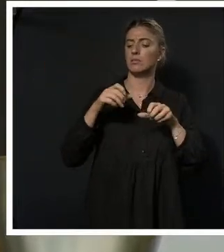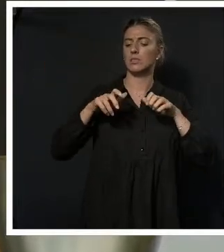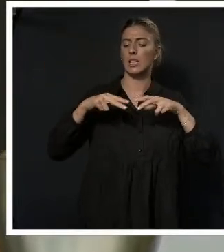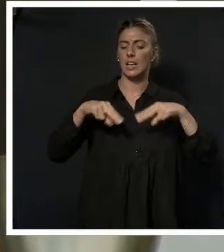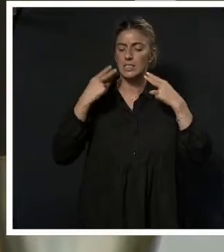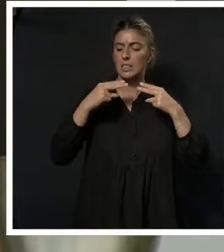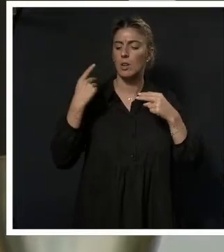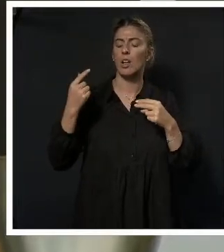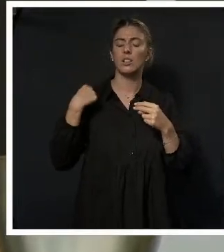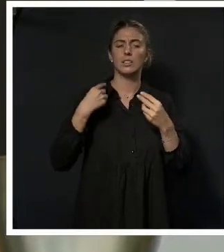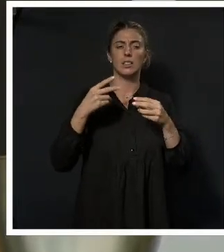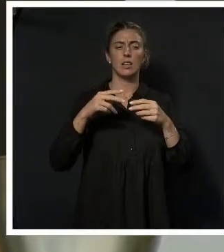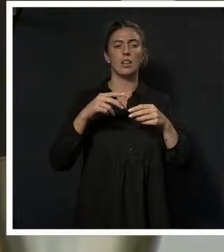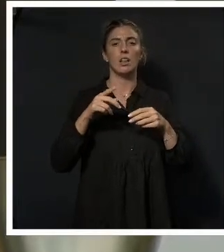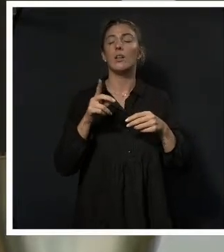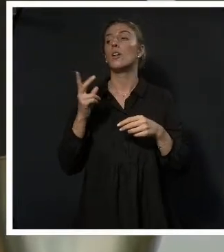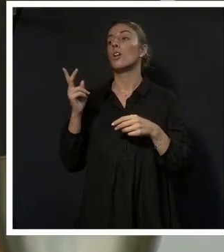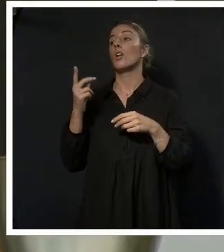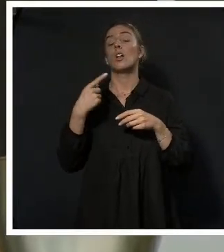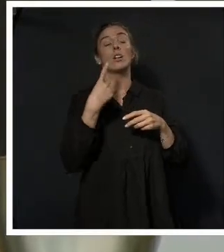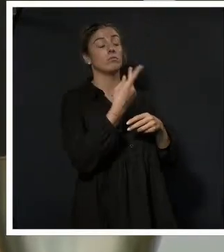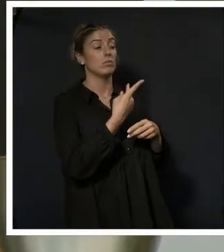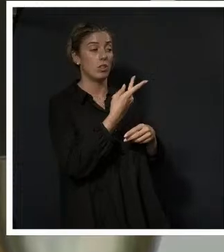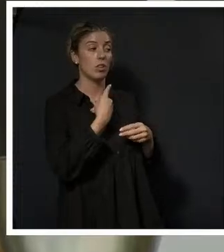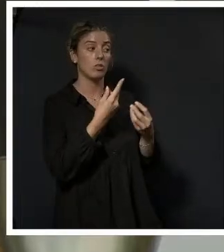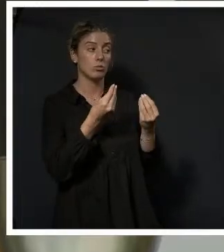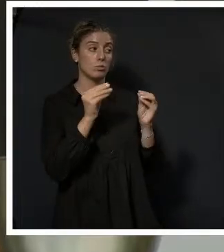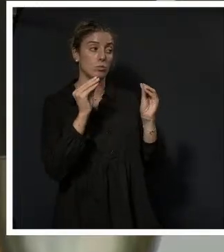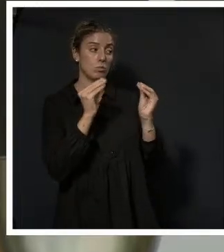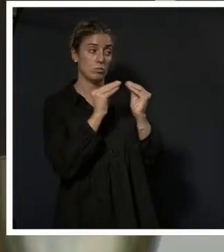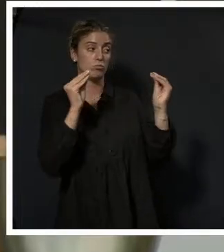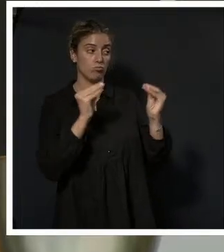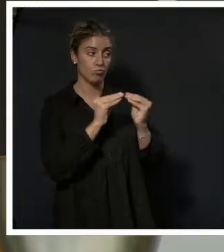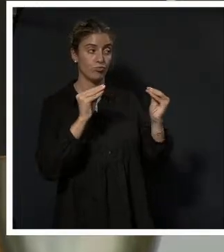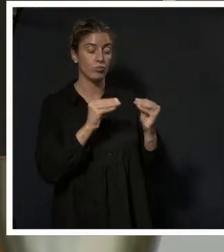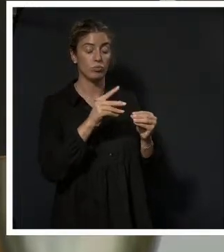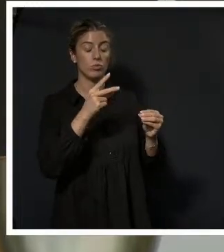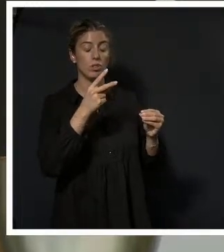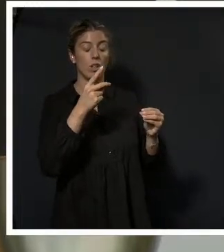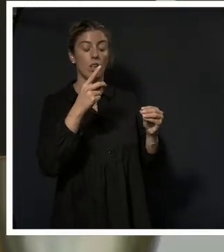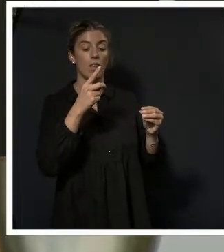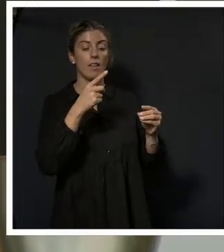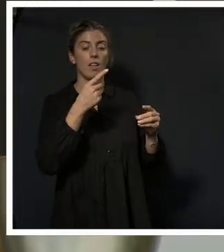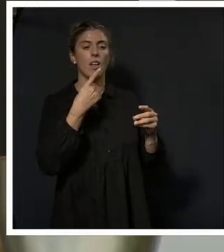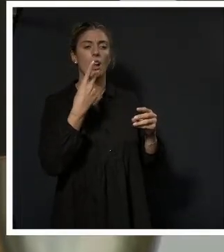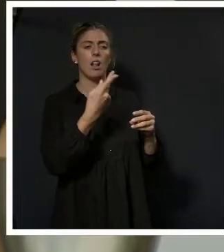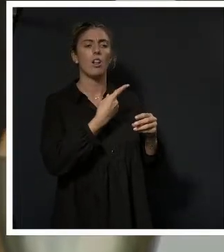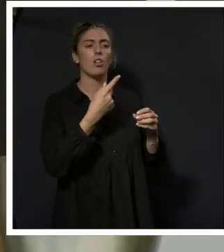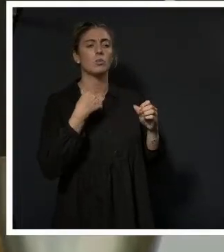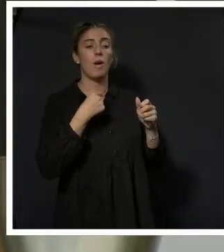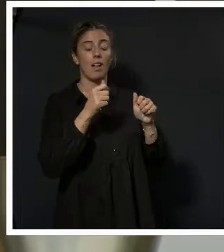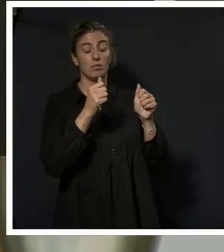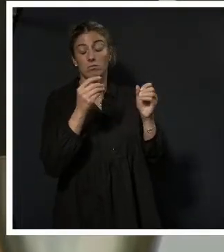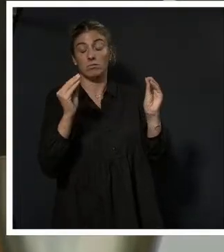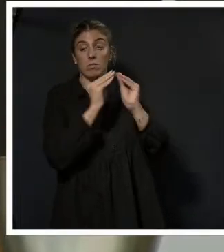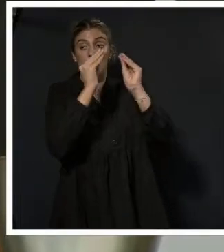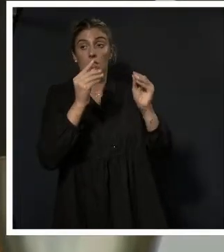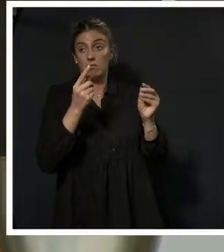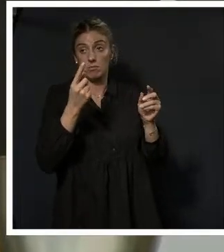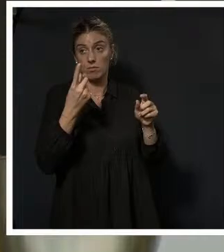o menudo día estamos en común con cosas que nos pasaron que tenían que